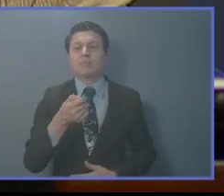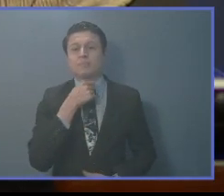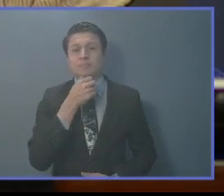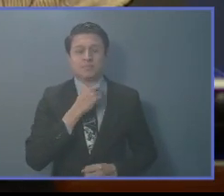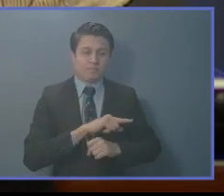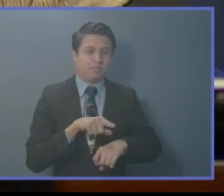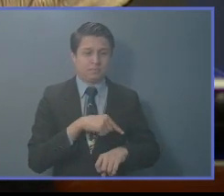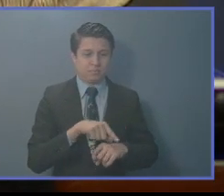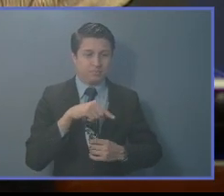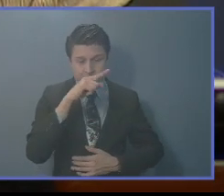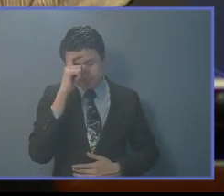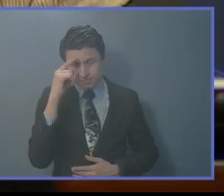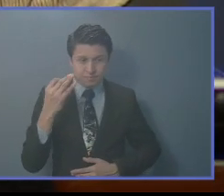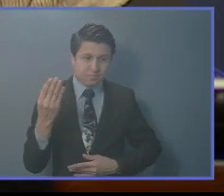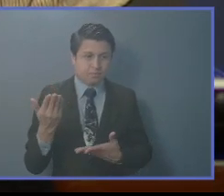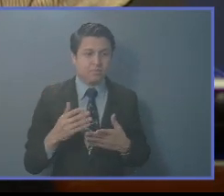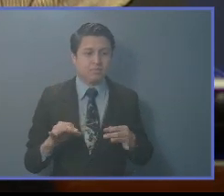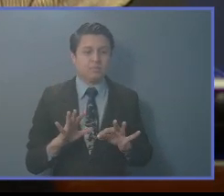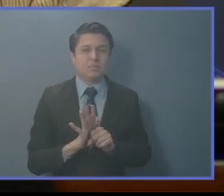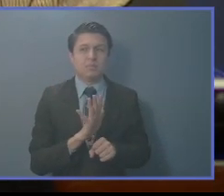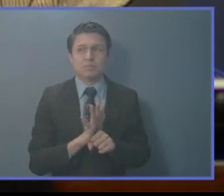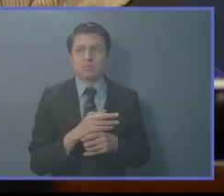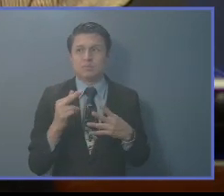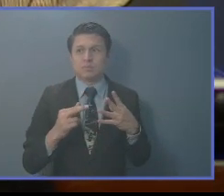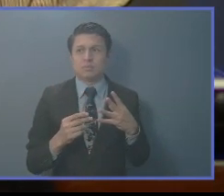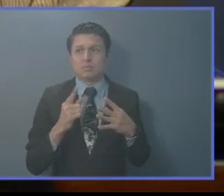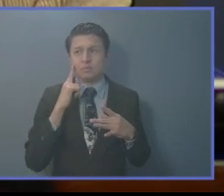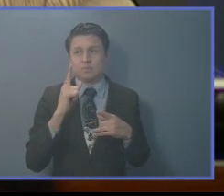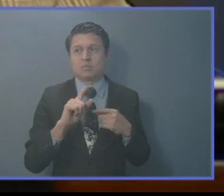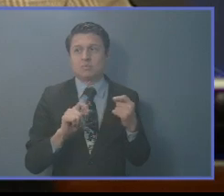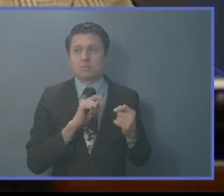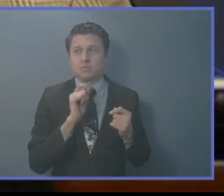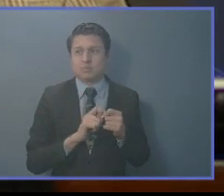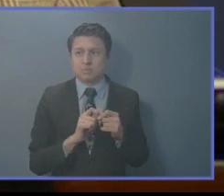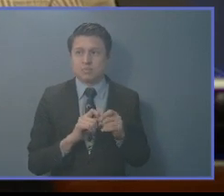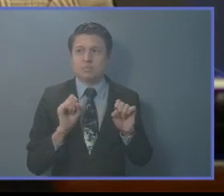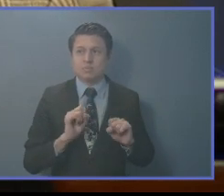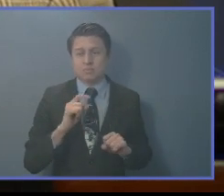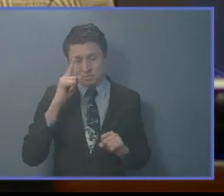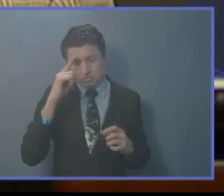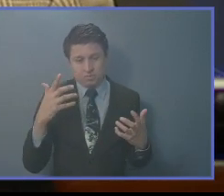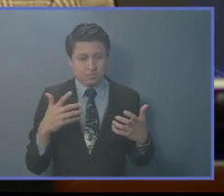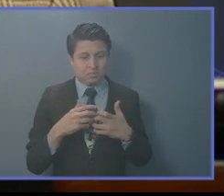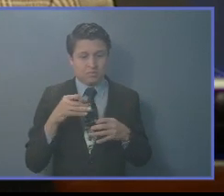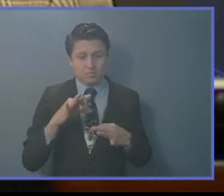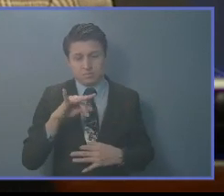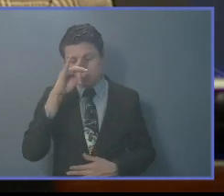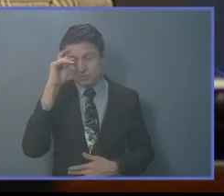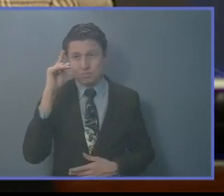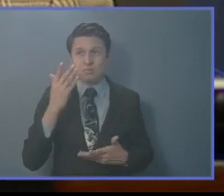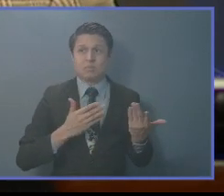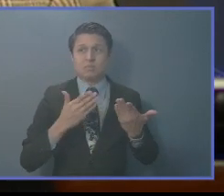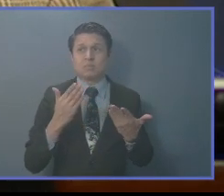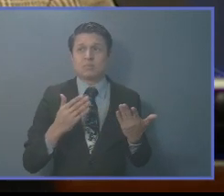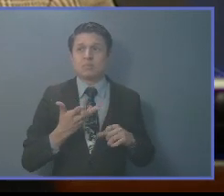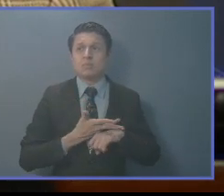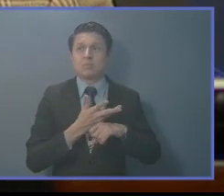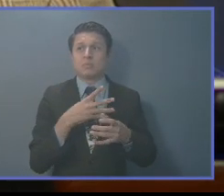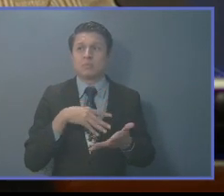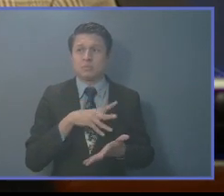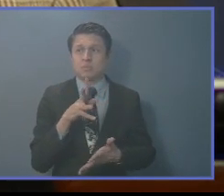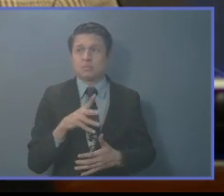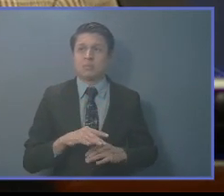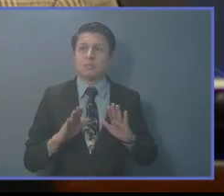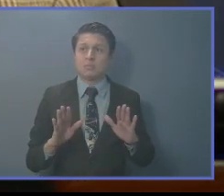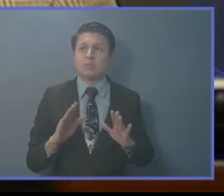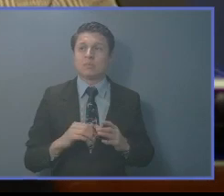de trabajo necesarios para dar cumplimiento a las medidas de prevención para evitar grandes concentraciones de trabajadores haciendo uso del transporte público